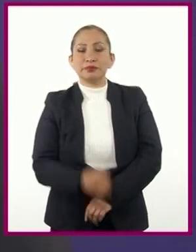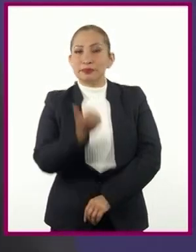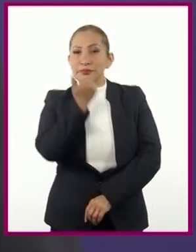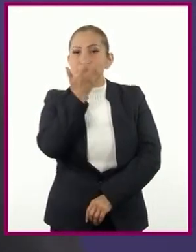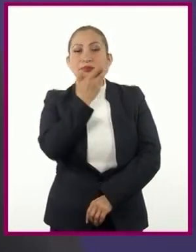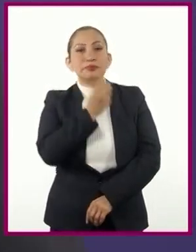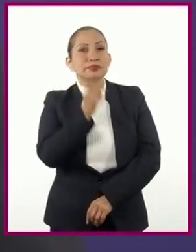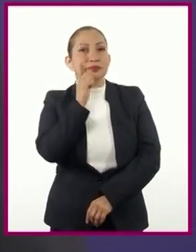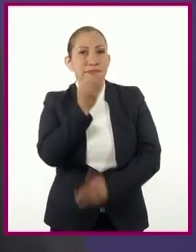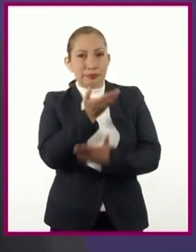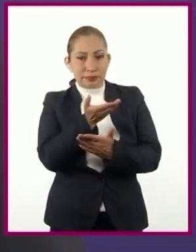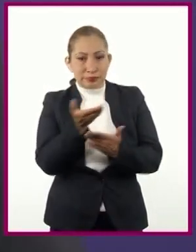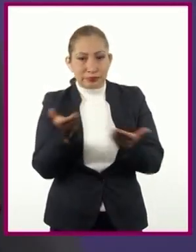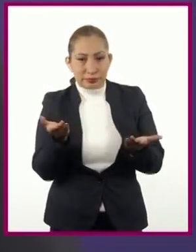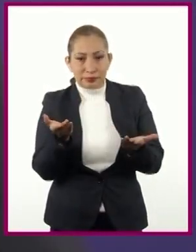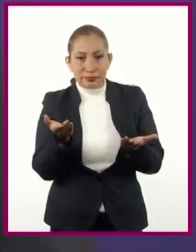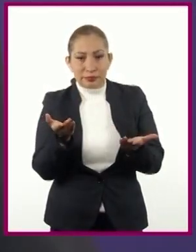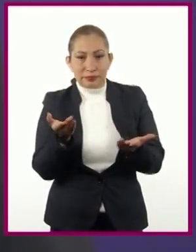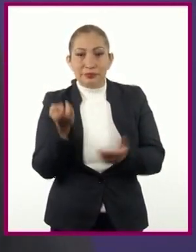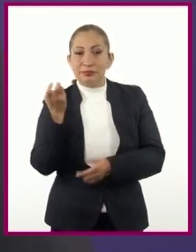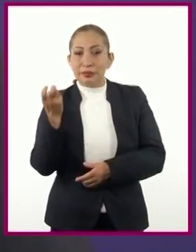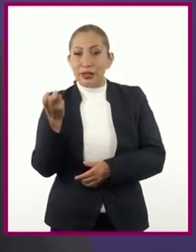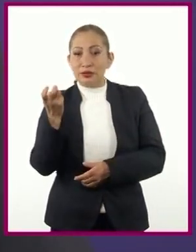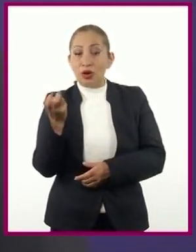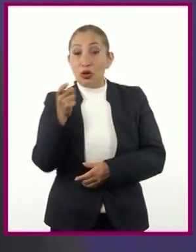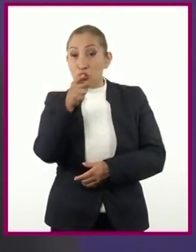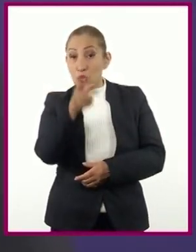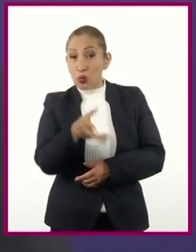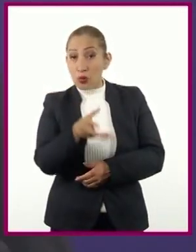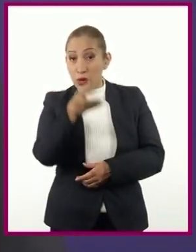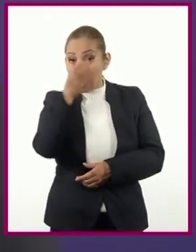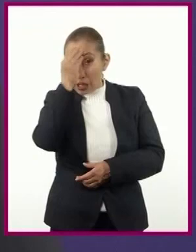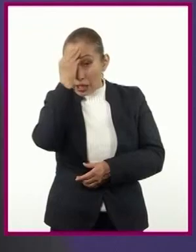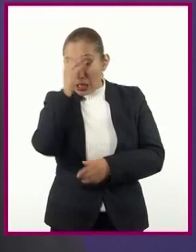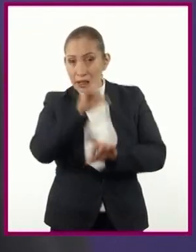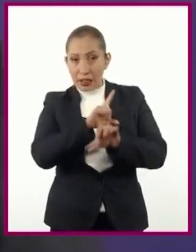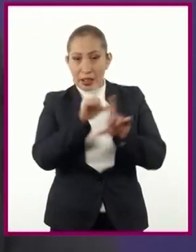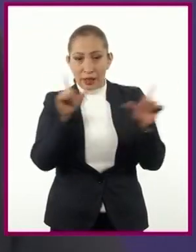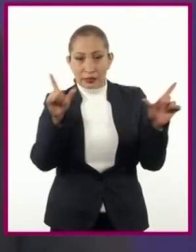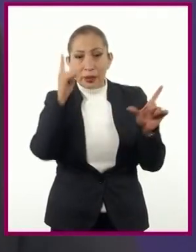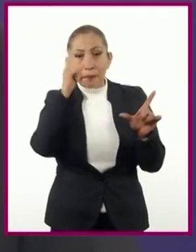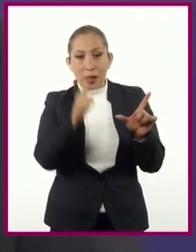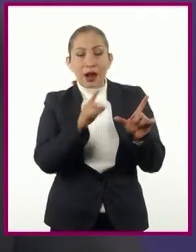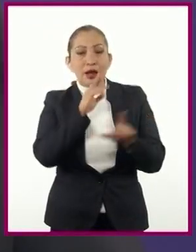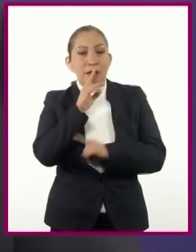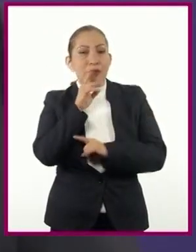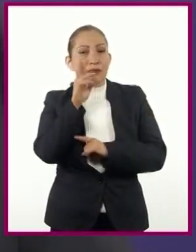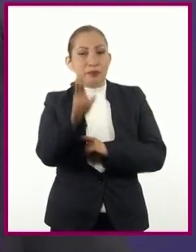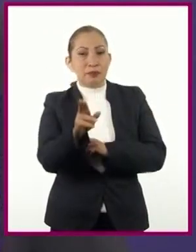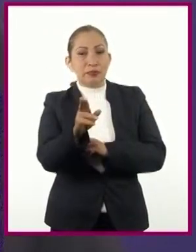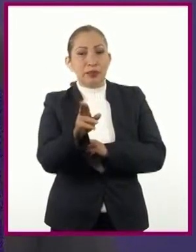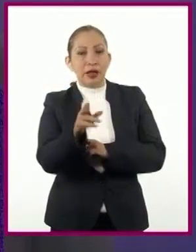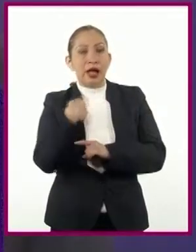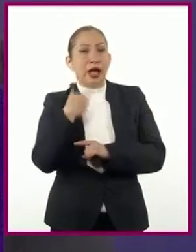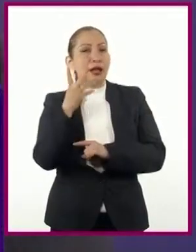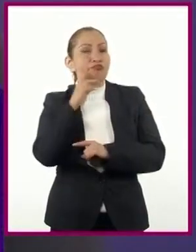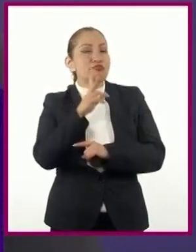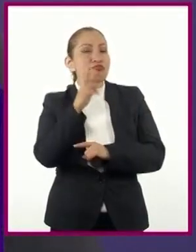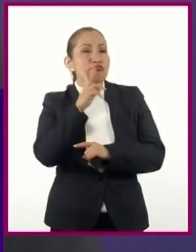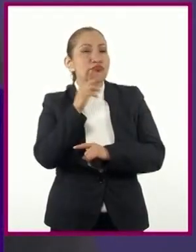Alumnas y alumnos, con estos conocimientos, ¿están listos para resolver el reto de la